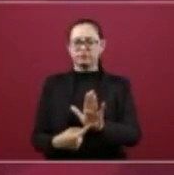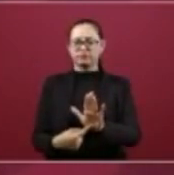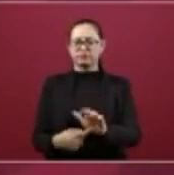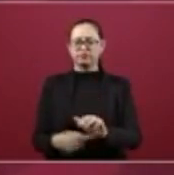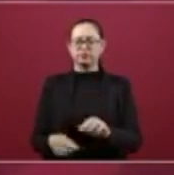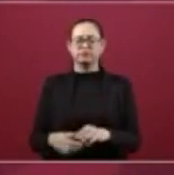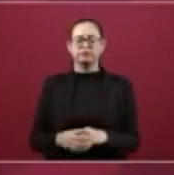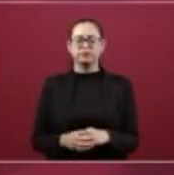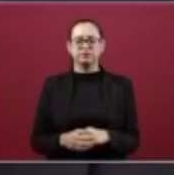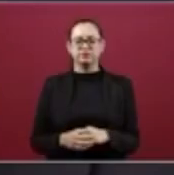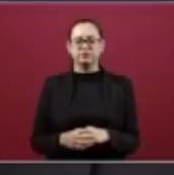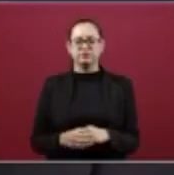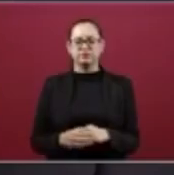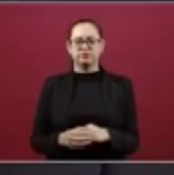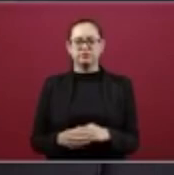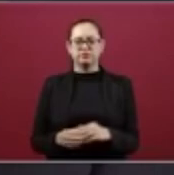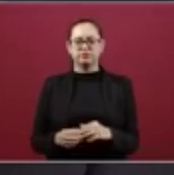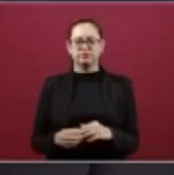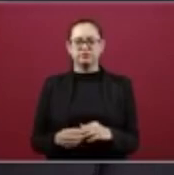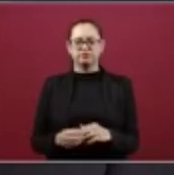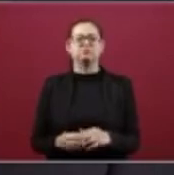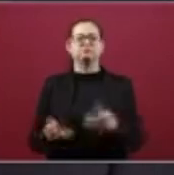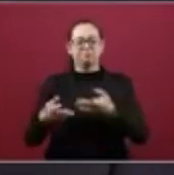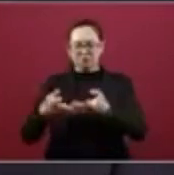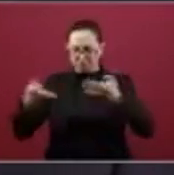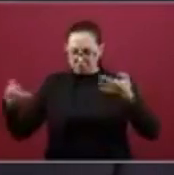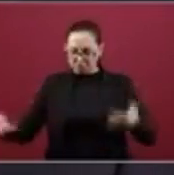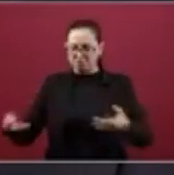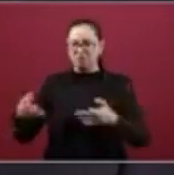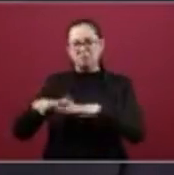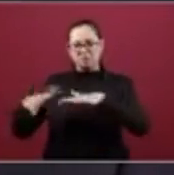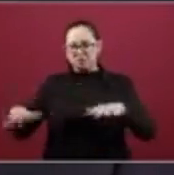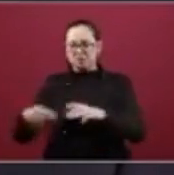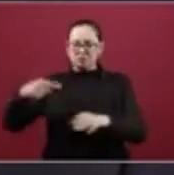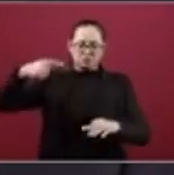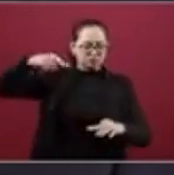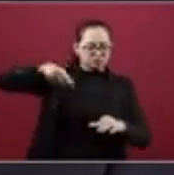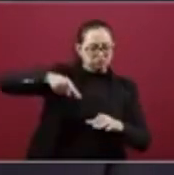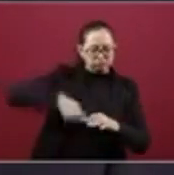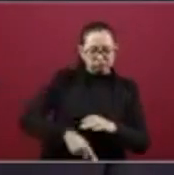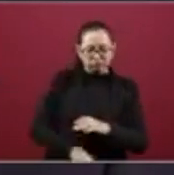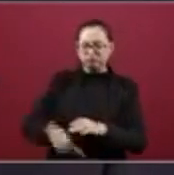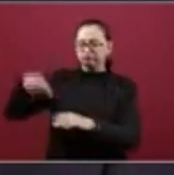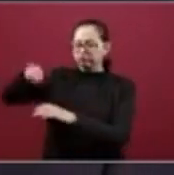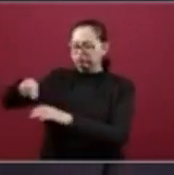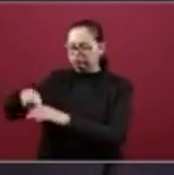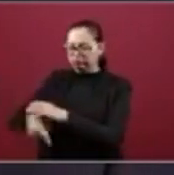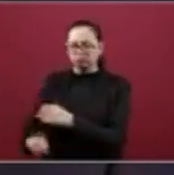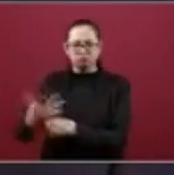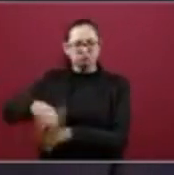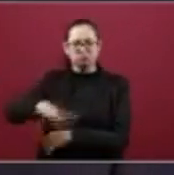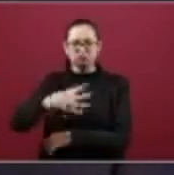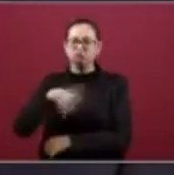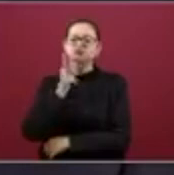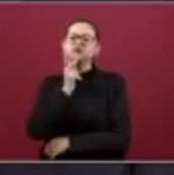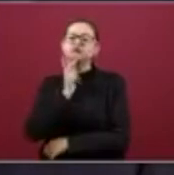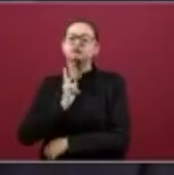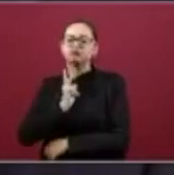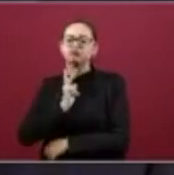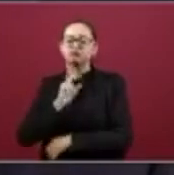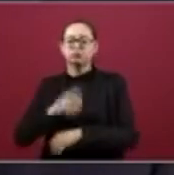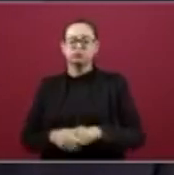explorar y perforar pozos en donde hay petróleo, no como lo